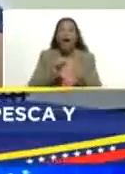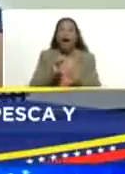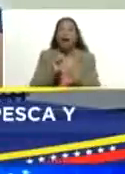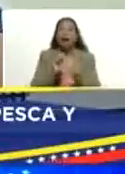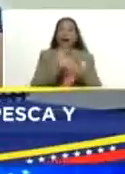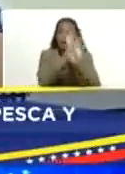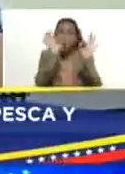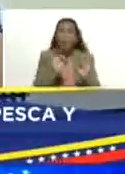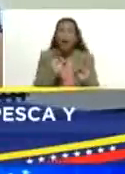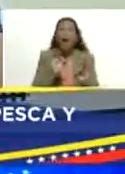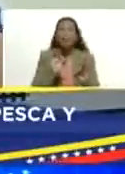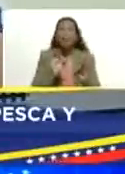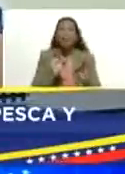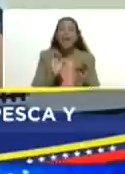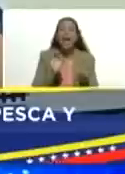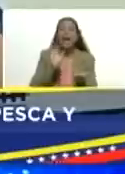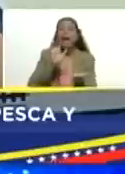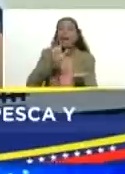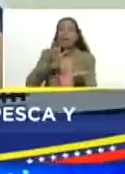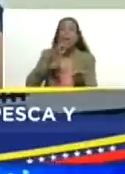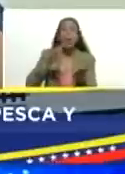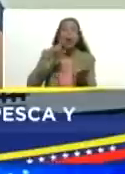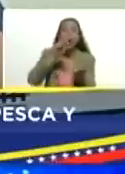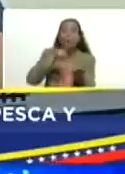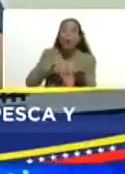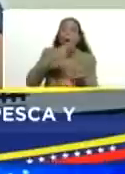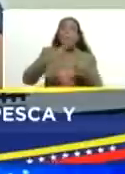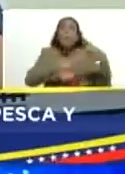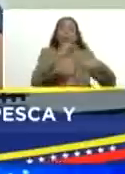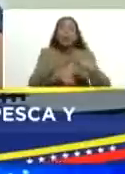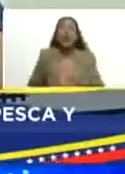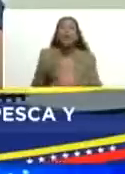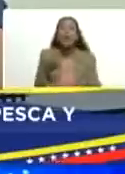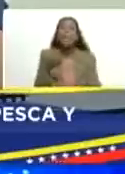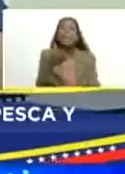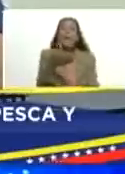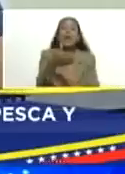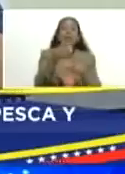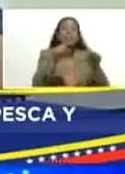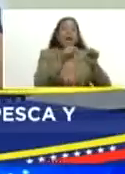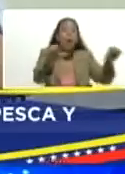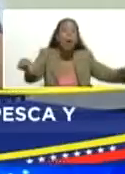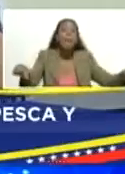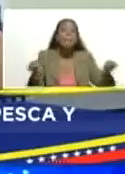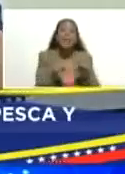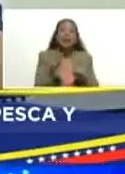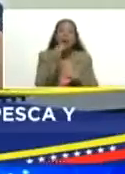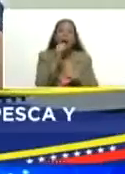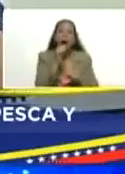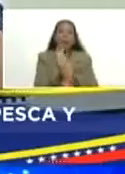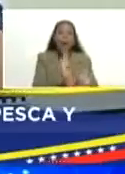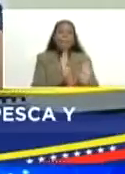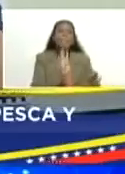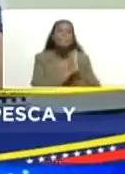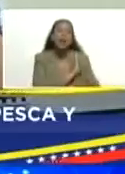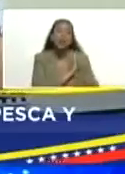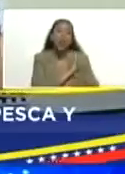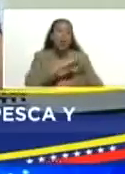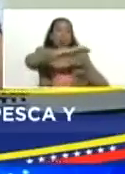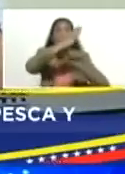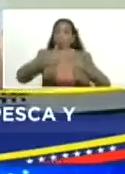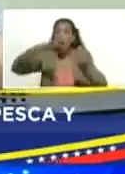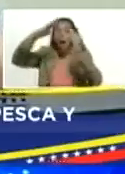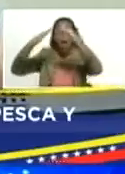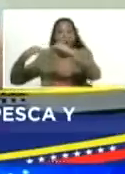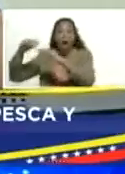la posibilidad del cultivo, de la producción de cualquier cantidad de especies, de los recursos